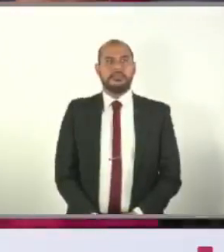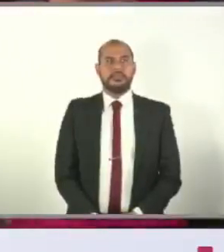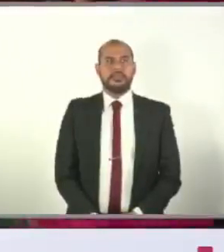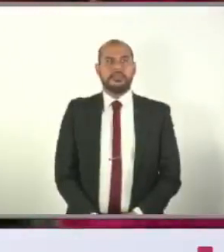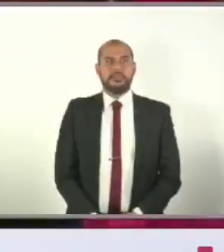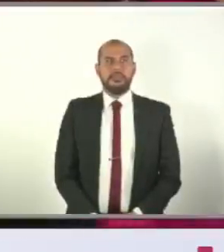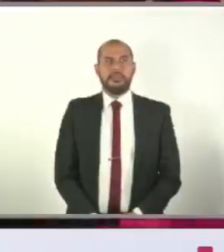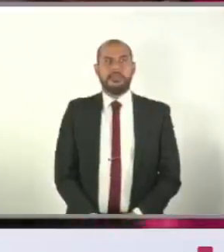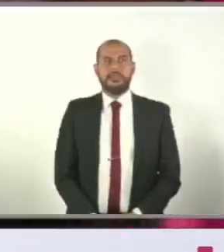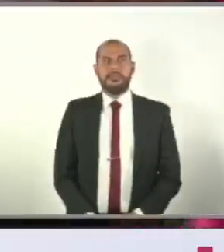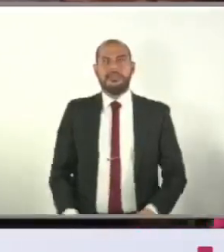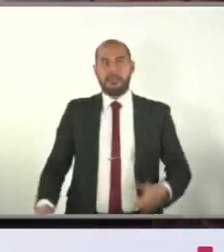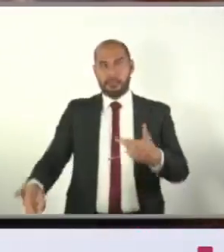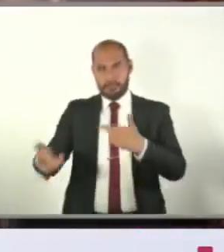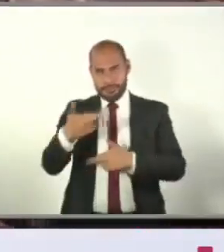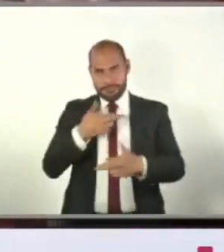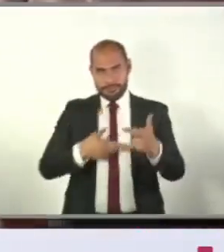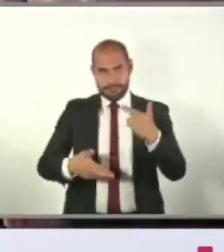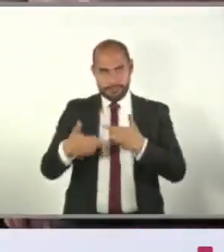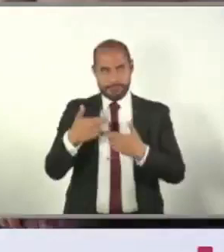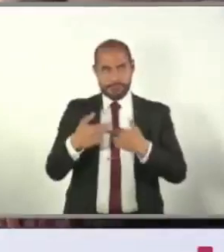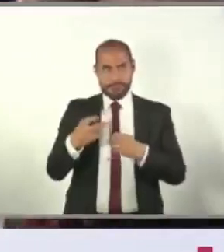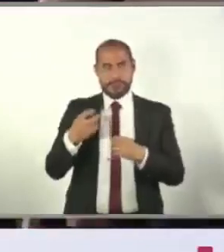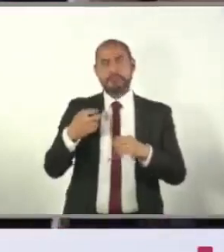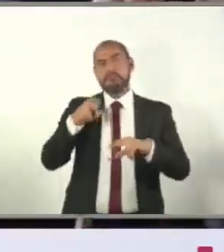Y regresando a nuestros asientos,